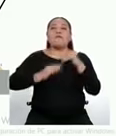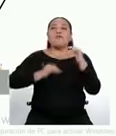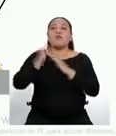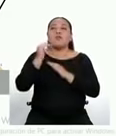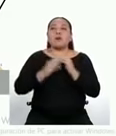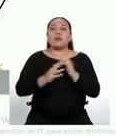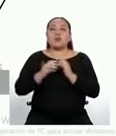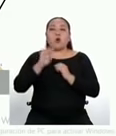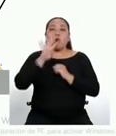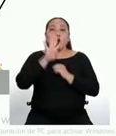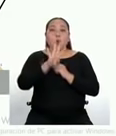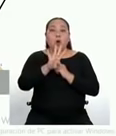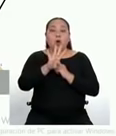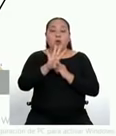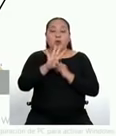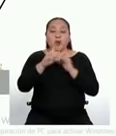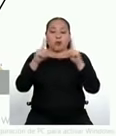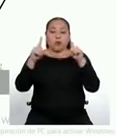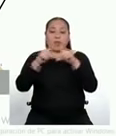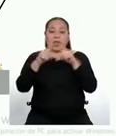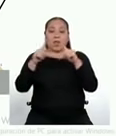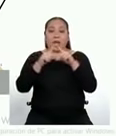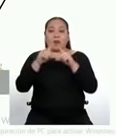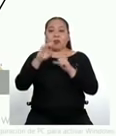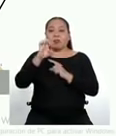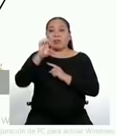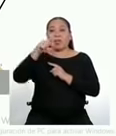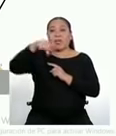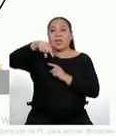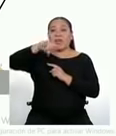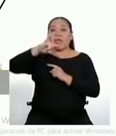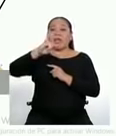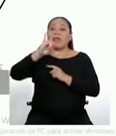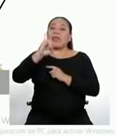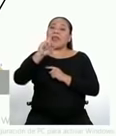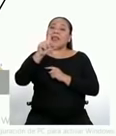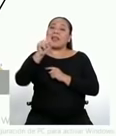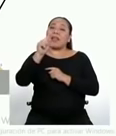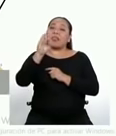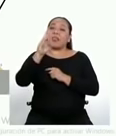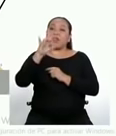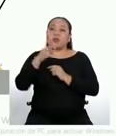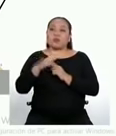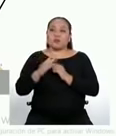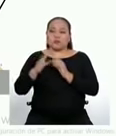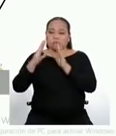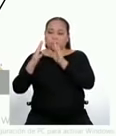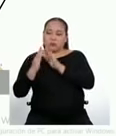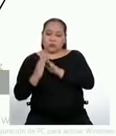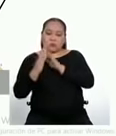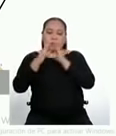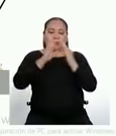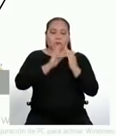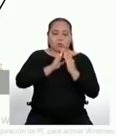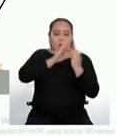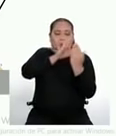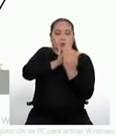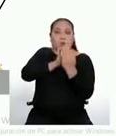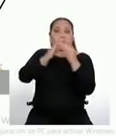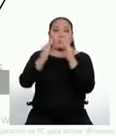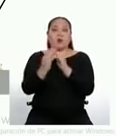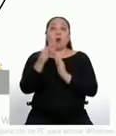4 triángulos equiláteros, uno a cada lado y una base cuadrada. Esta